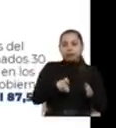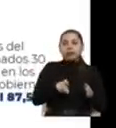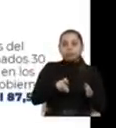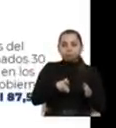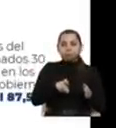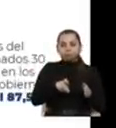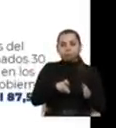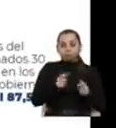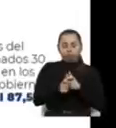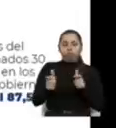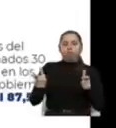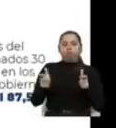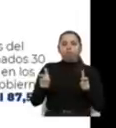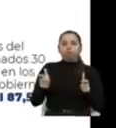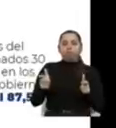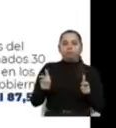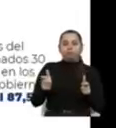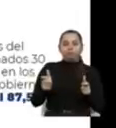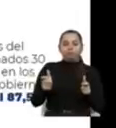que también es una cifra